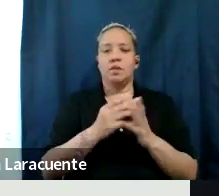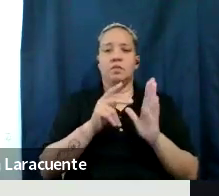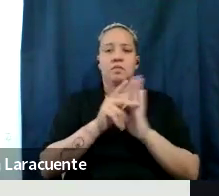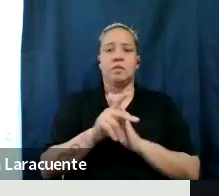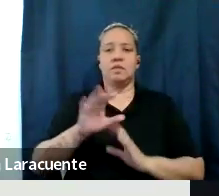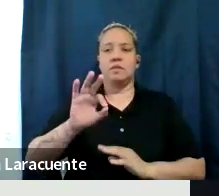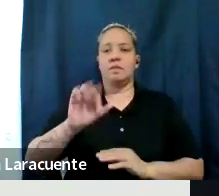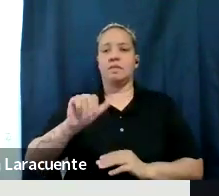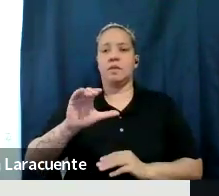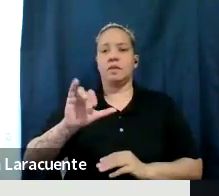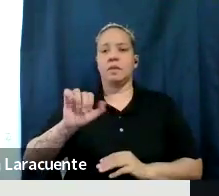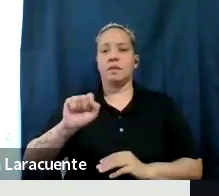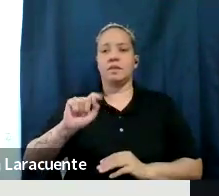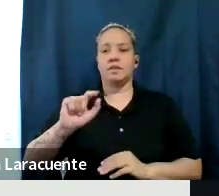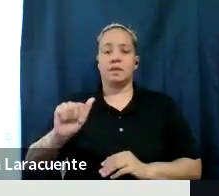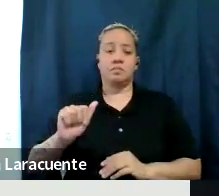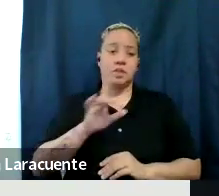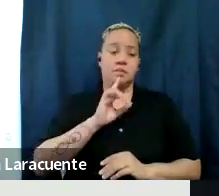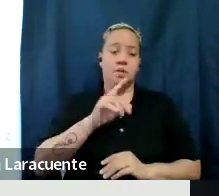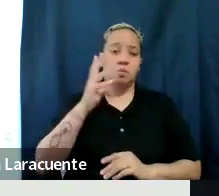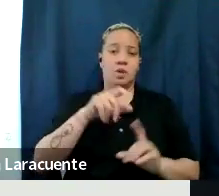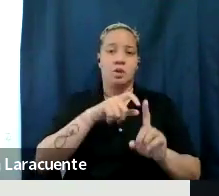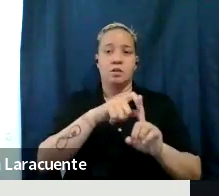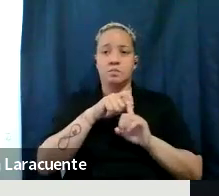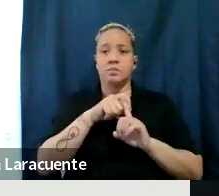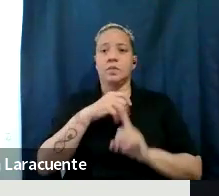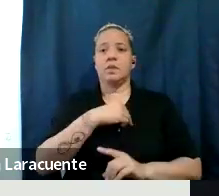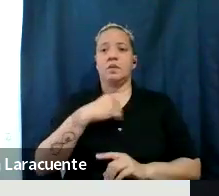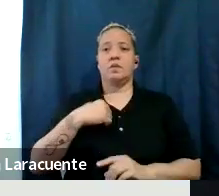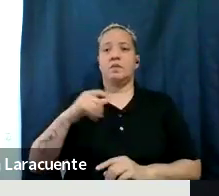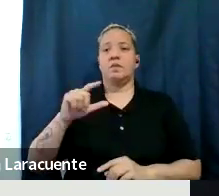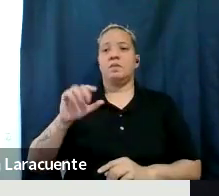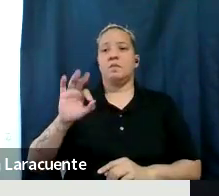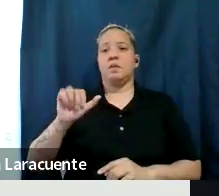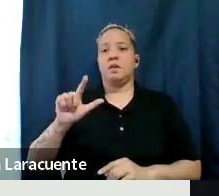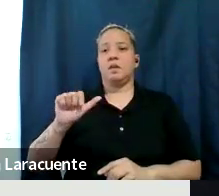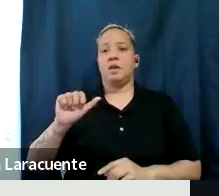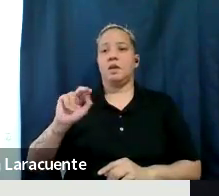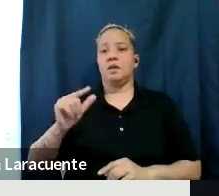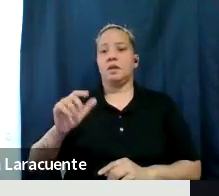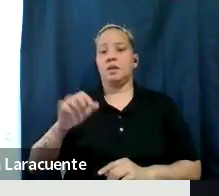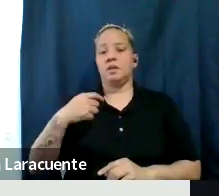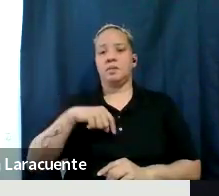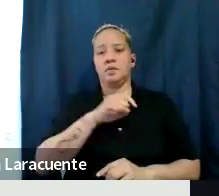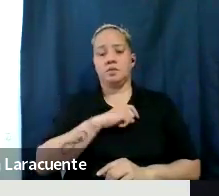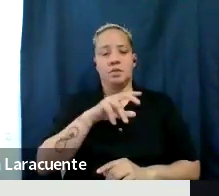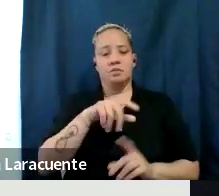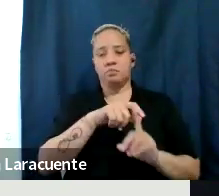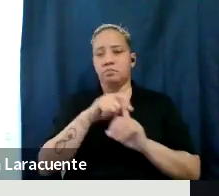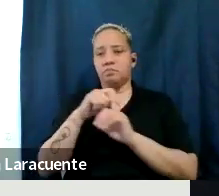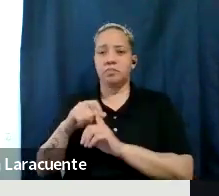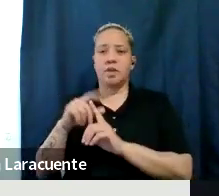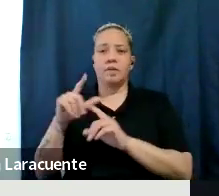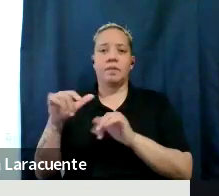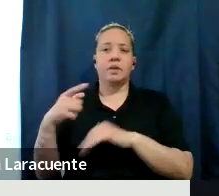fascistas, lo cual es verdad, porque lo arrestaron miembros de la Falange Española, se lo llevaron, lo tuvieron varios días encarcelado